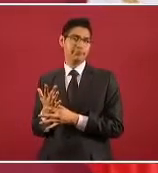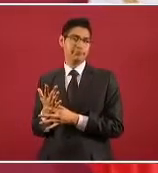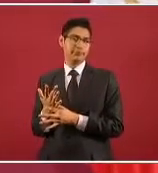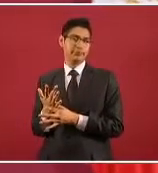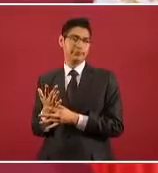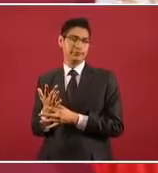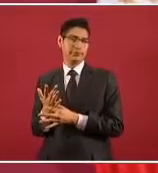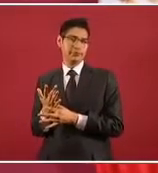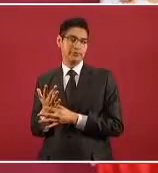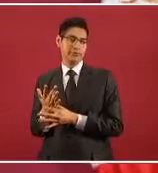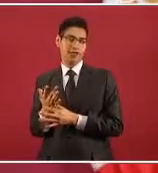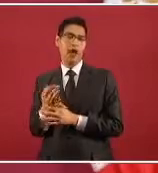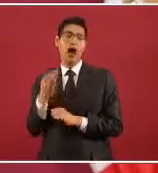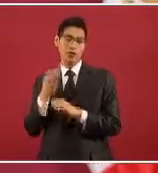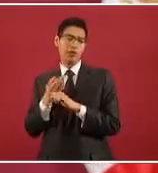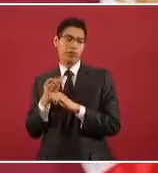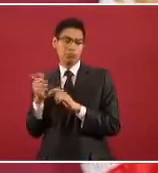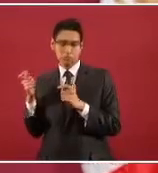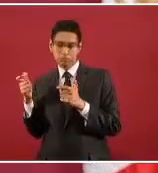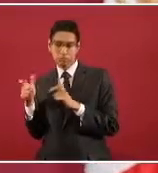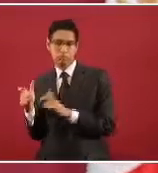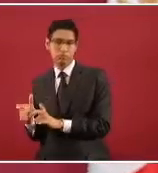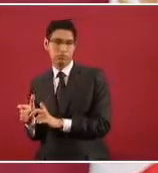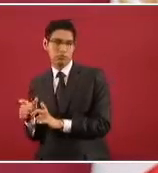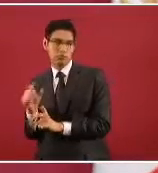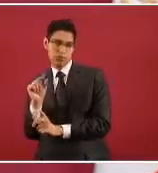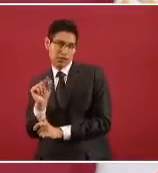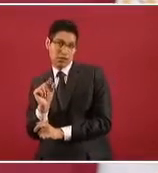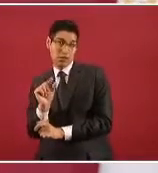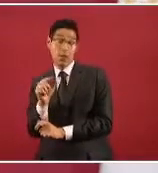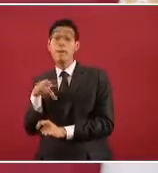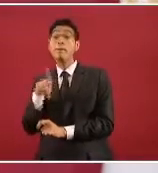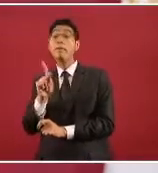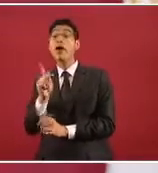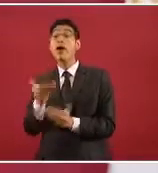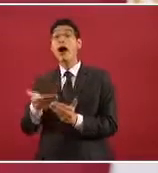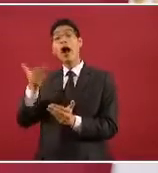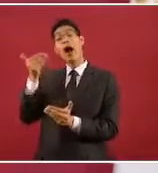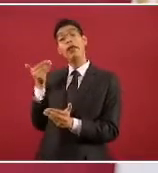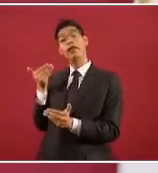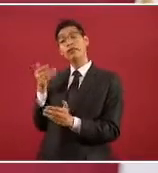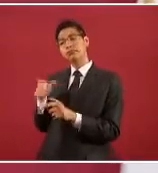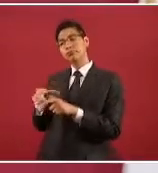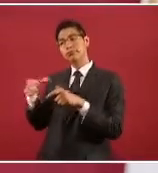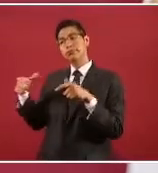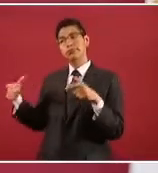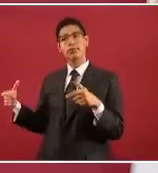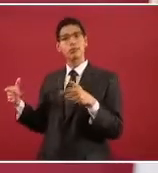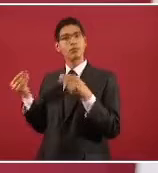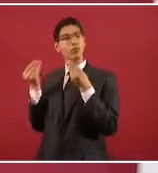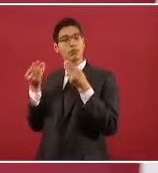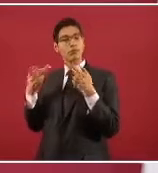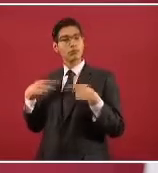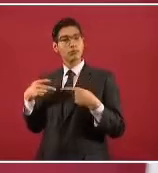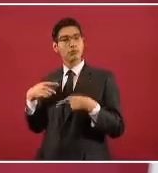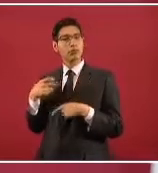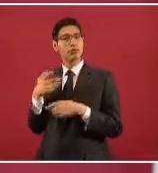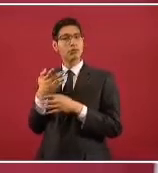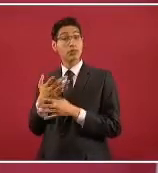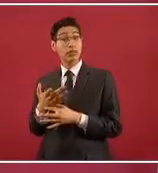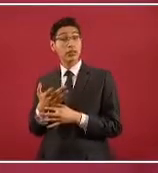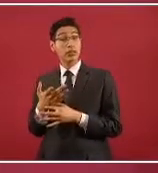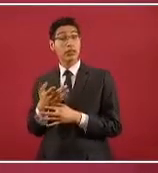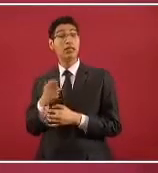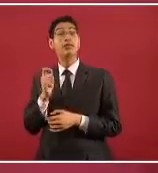ahora ya menos, pero al principio había la desconfianza de que estábamos ocultando los